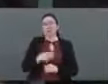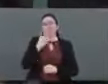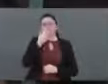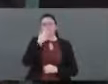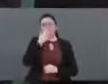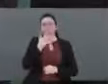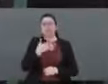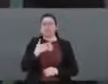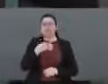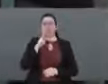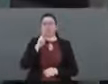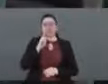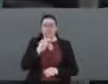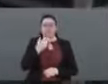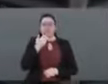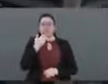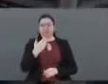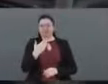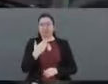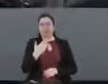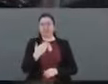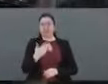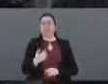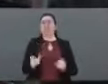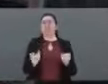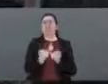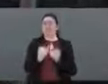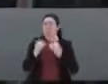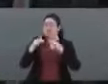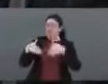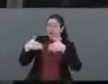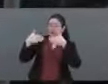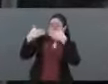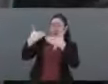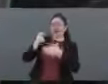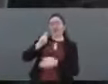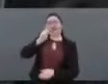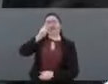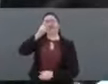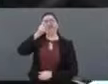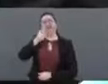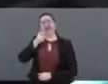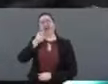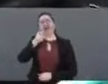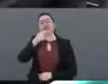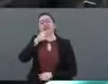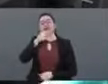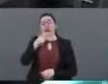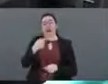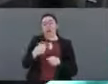ve bien conservada. Lo que tenemos en la parte de atrás es el centro de control de motores,